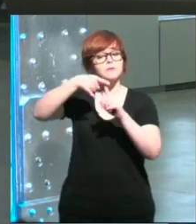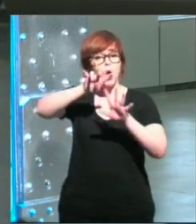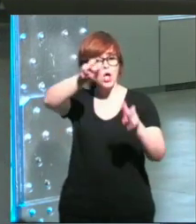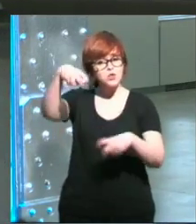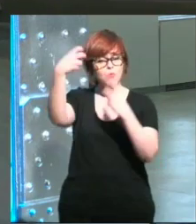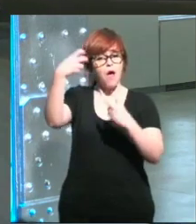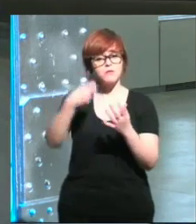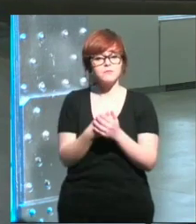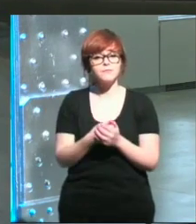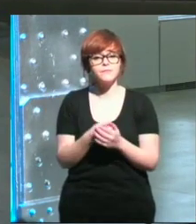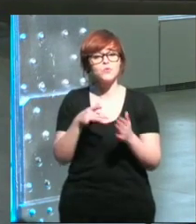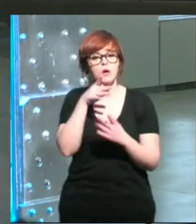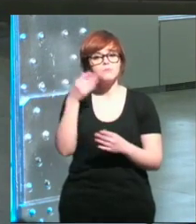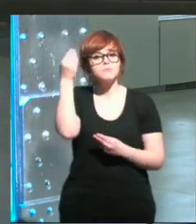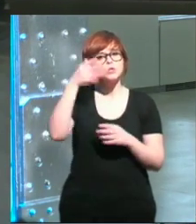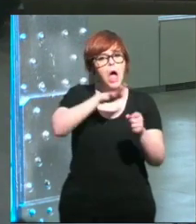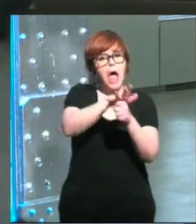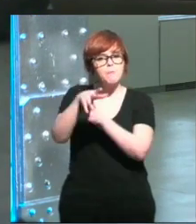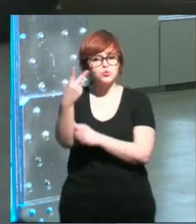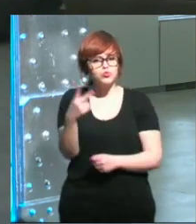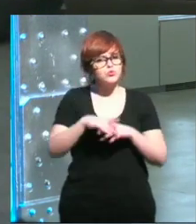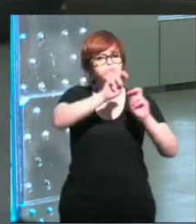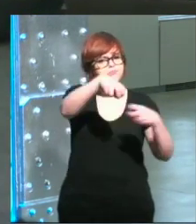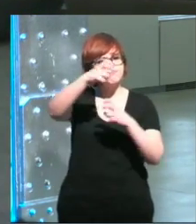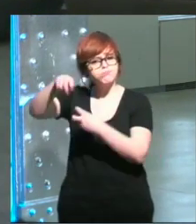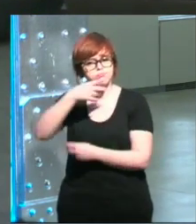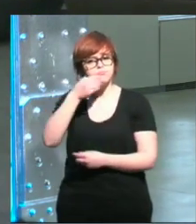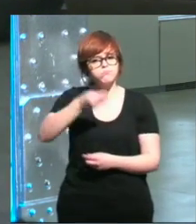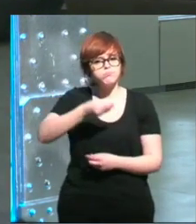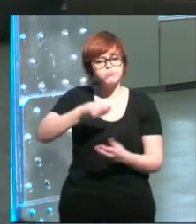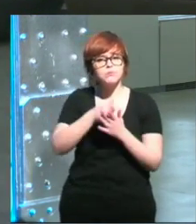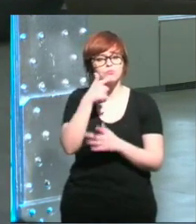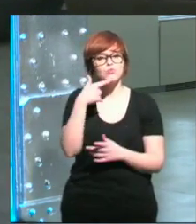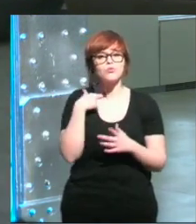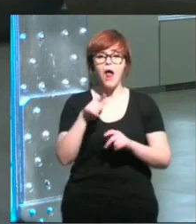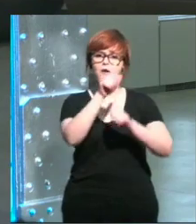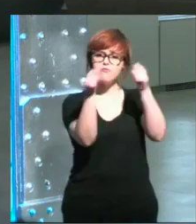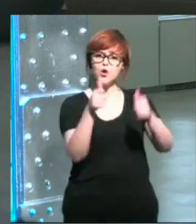manera significativa en 2 áreas. En primer lugar, en la forma en que comunica.